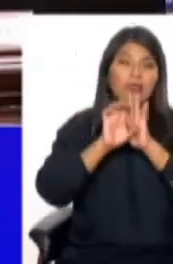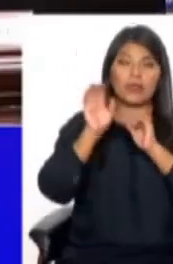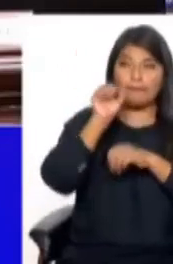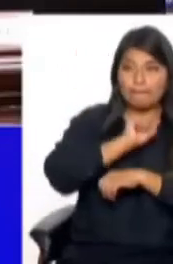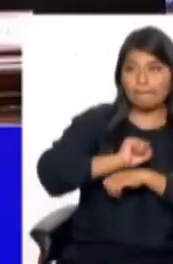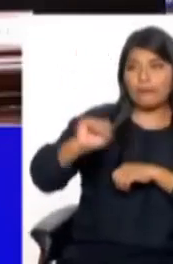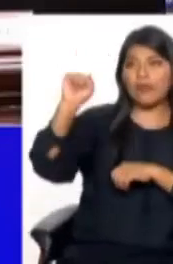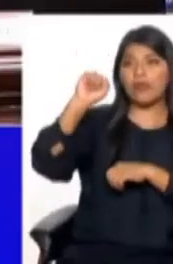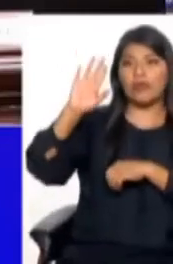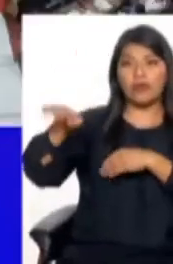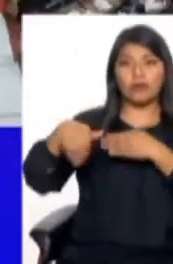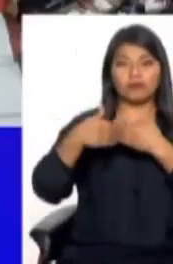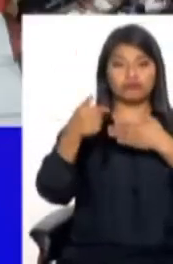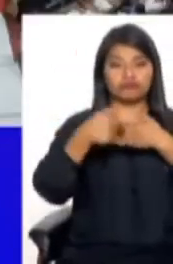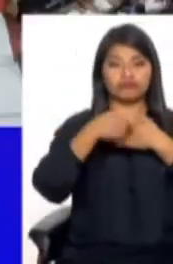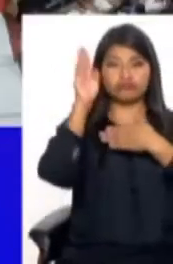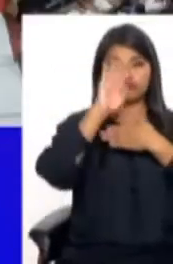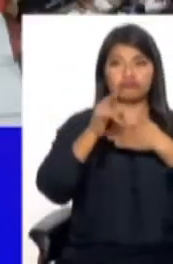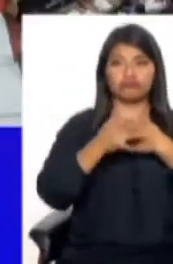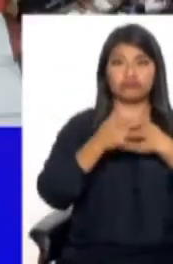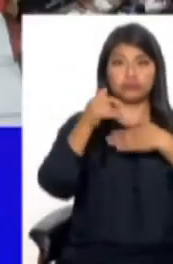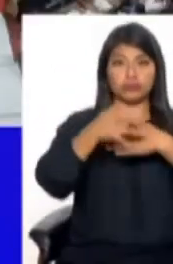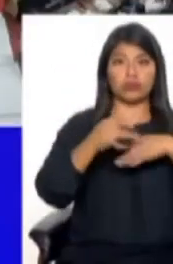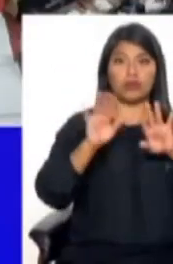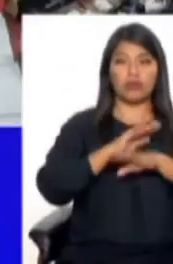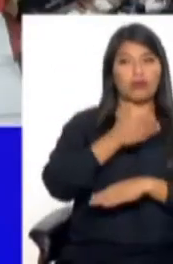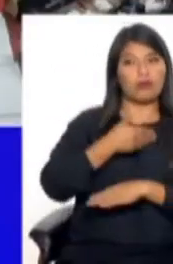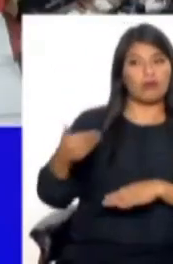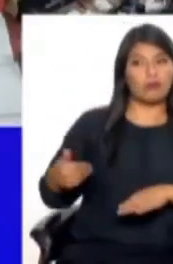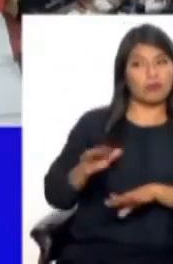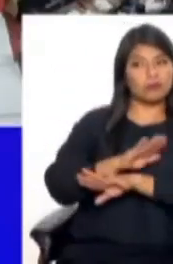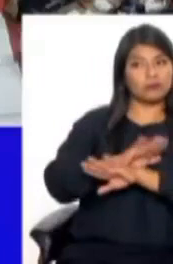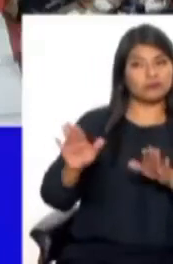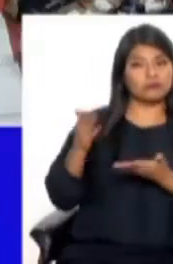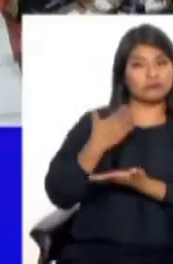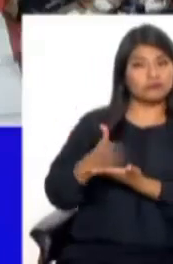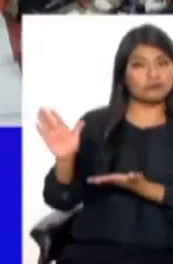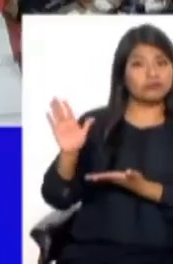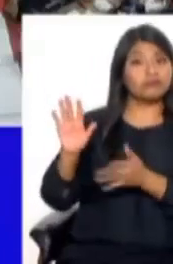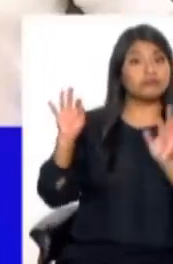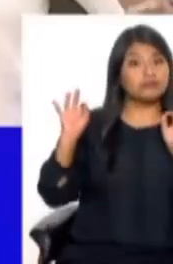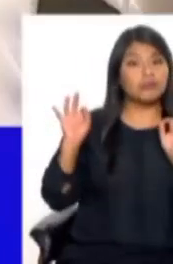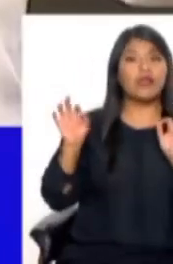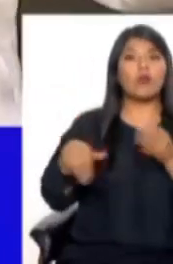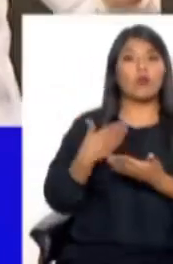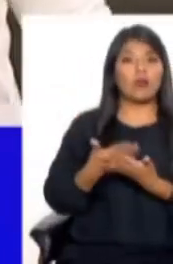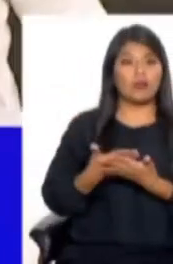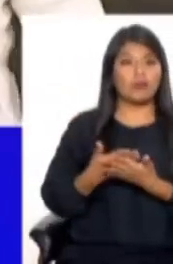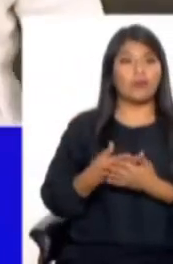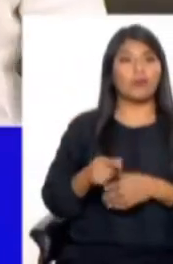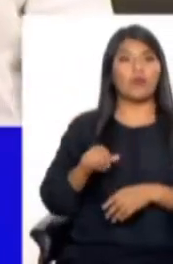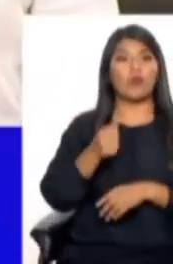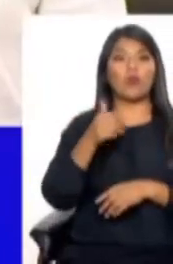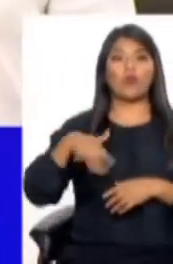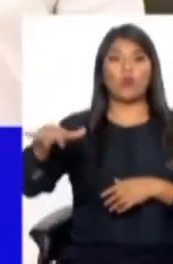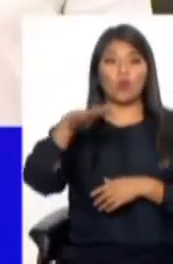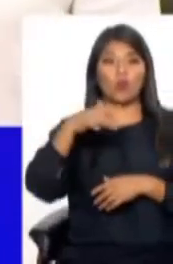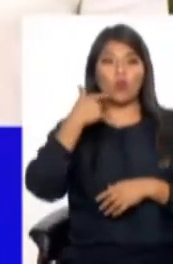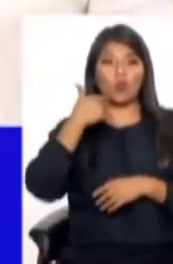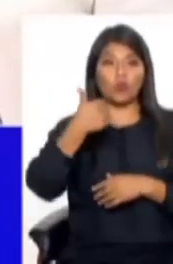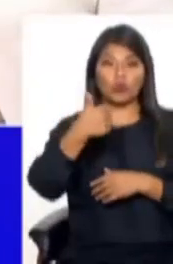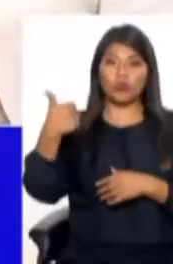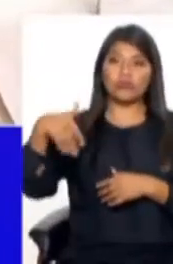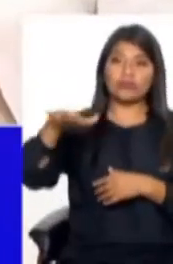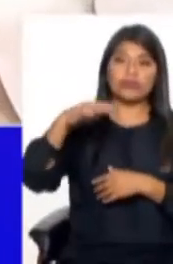de Cooperación Amazónica que tendrá lugar en Brasil, convirtiéndose así en su primera salida